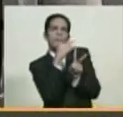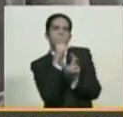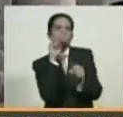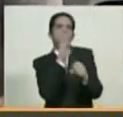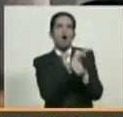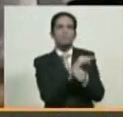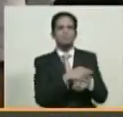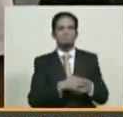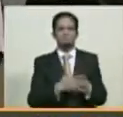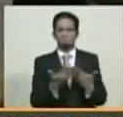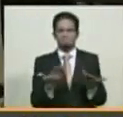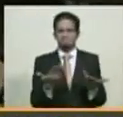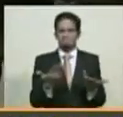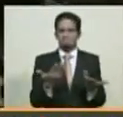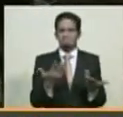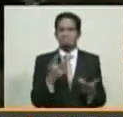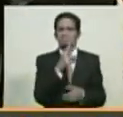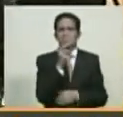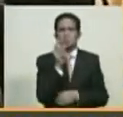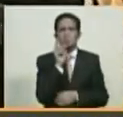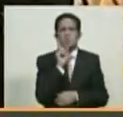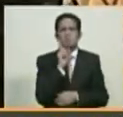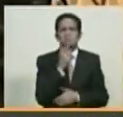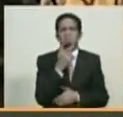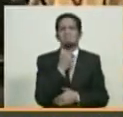Esto ni siquiera es gracioso, esto es trágico,